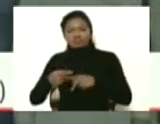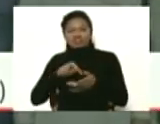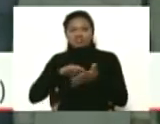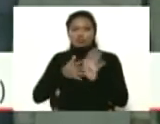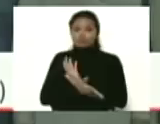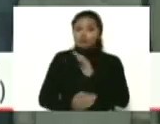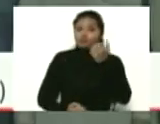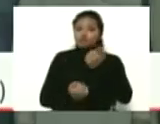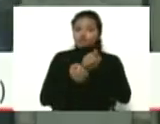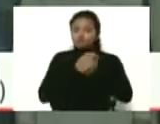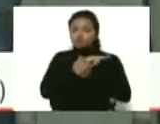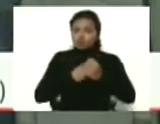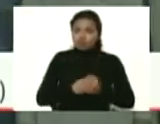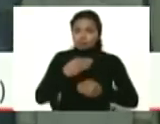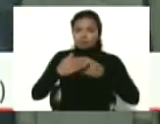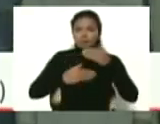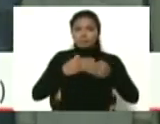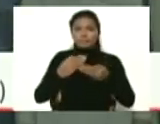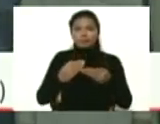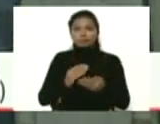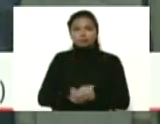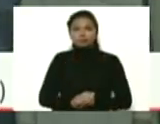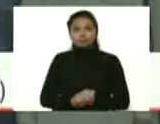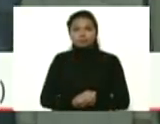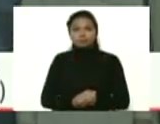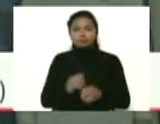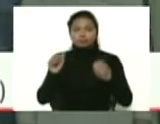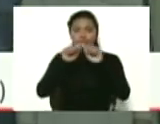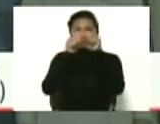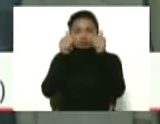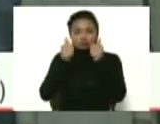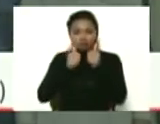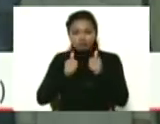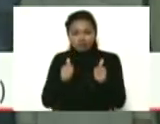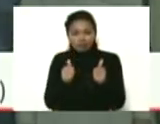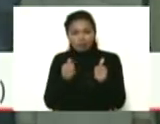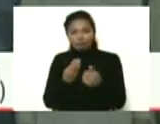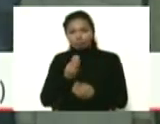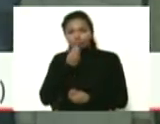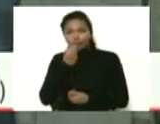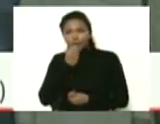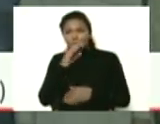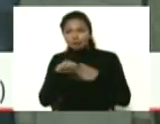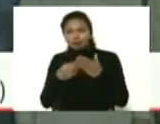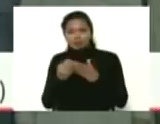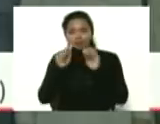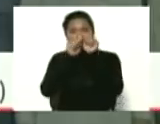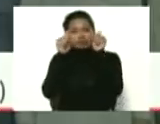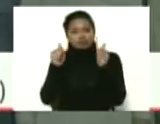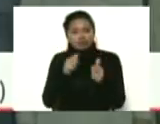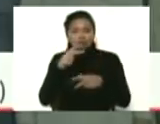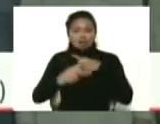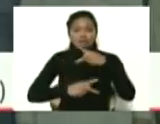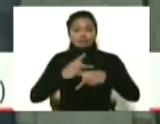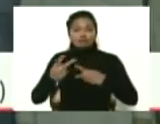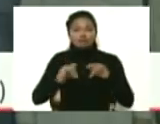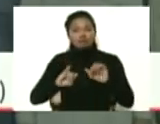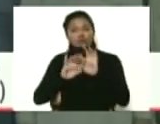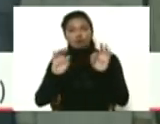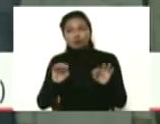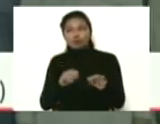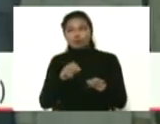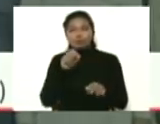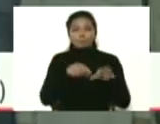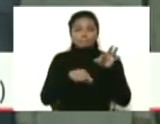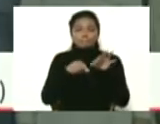están fortaleciendo a nivel del sistema de alimentación y el sistema de producción agrícola